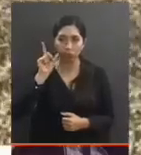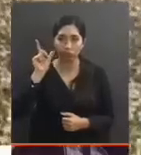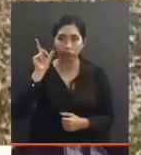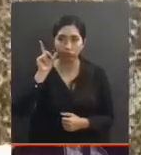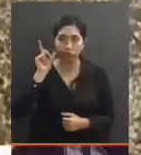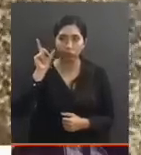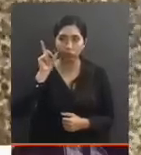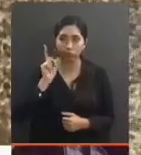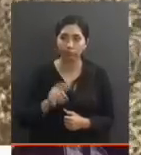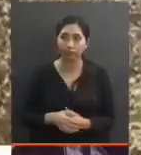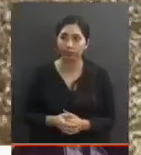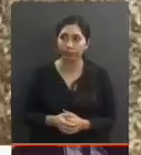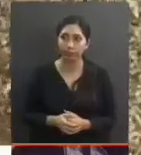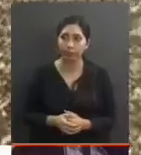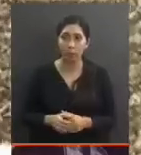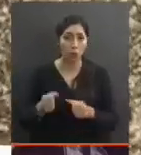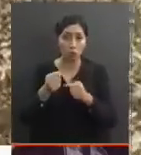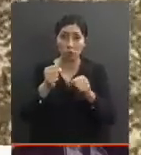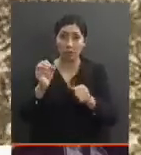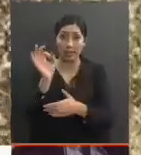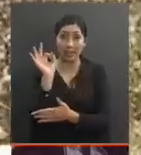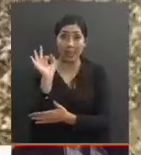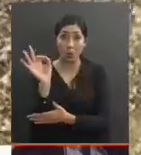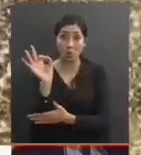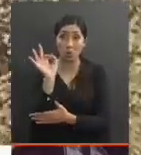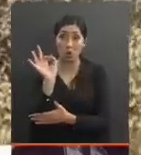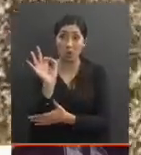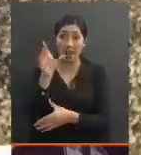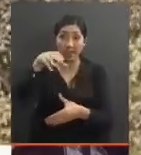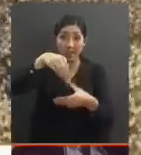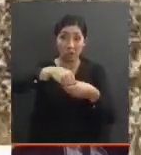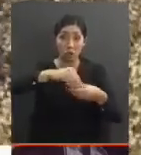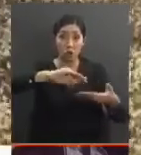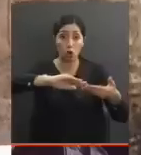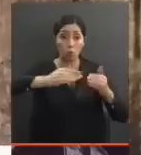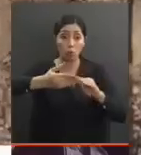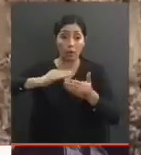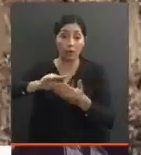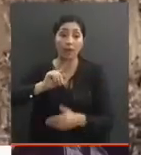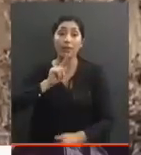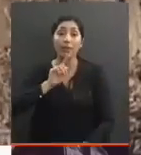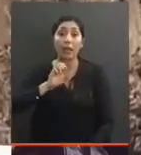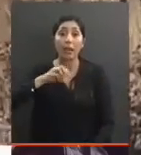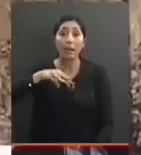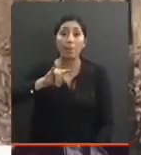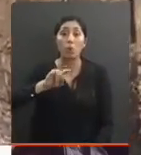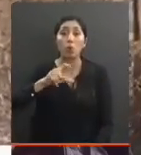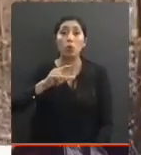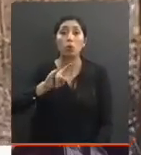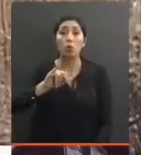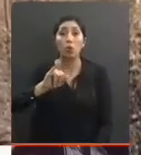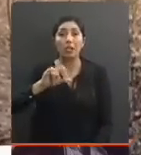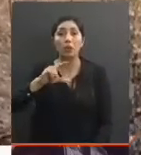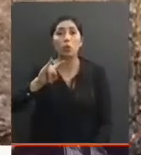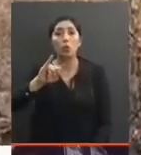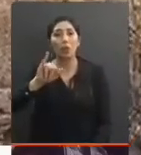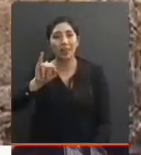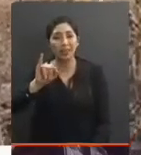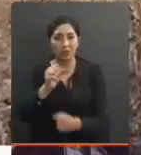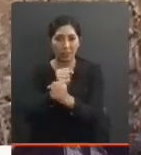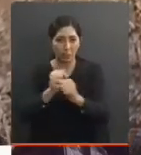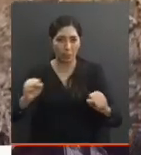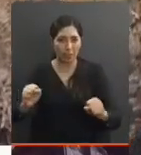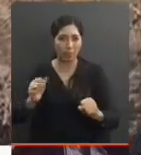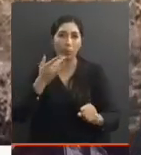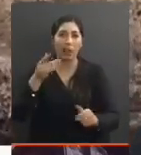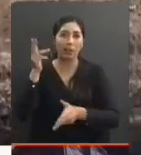No se puede realizar la reunión al interior de la comunidad de Temucuicuy debido a los disparos. 15 de marzo de 2022,